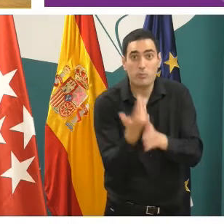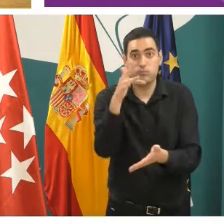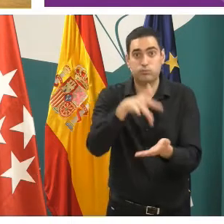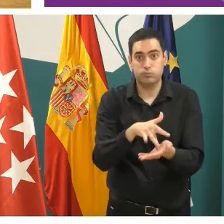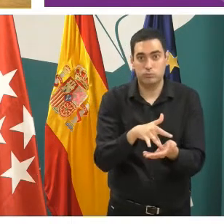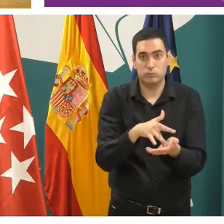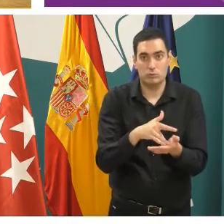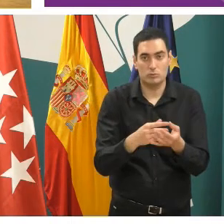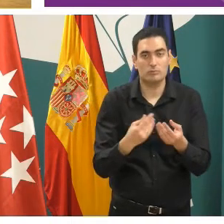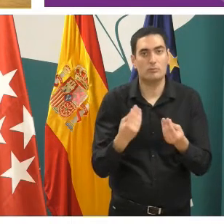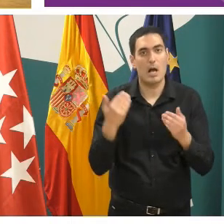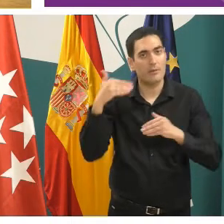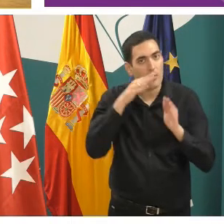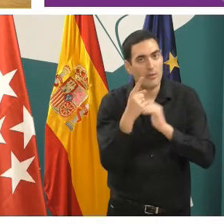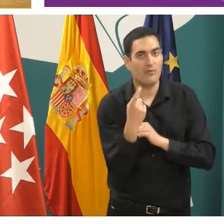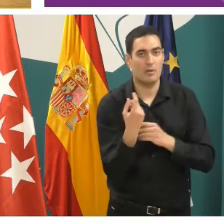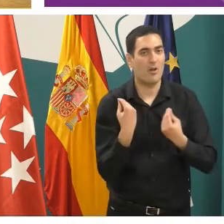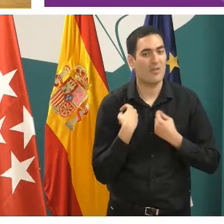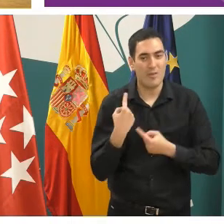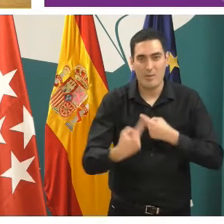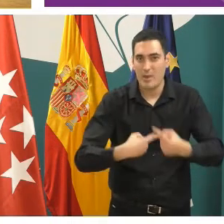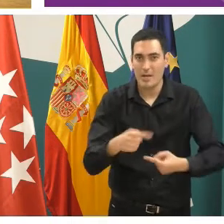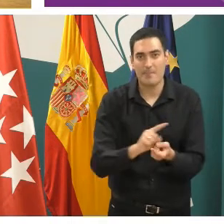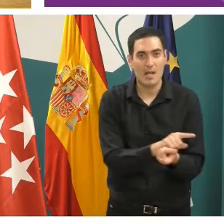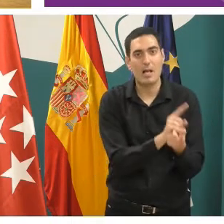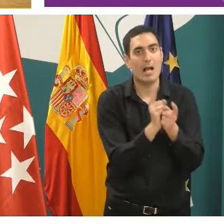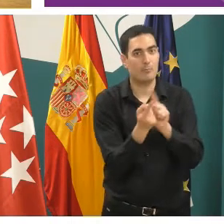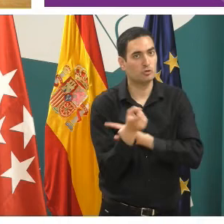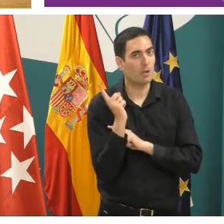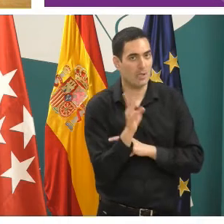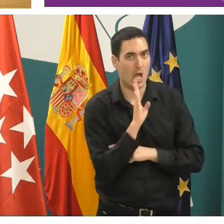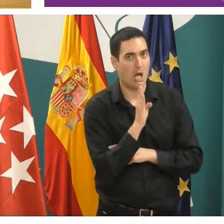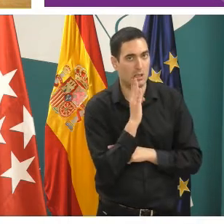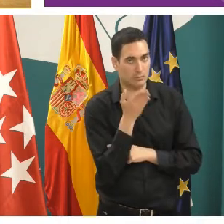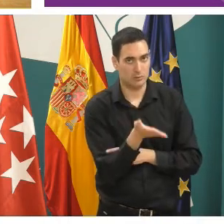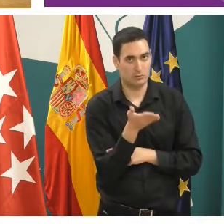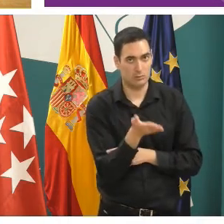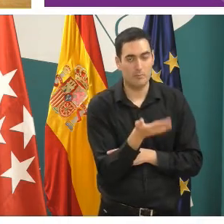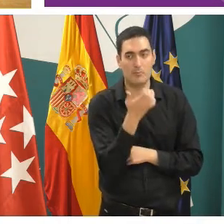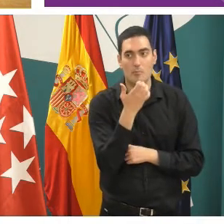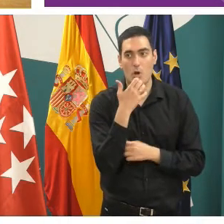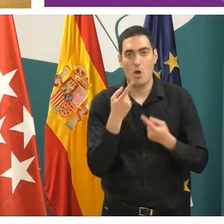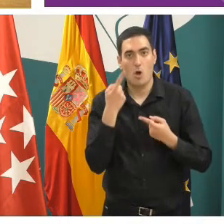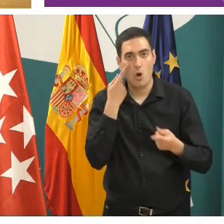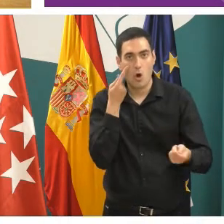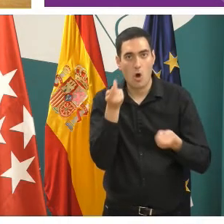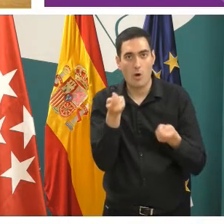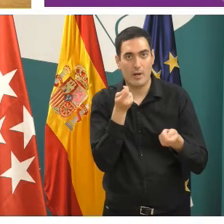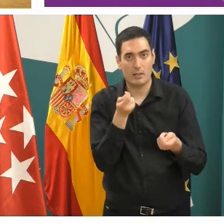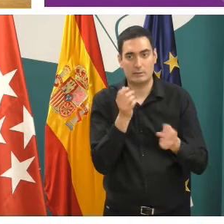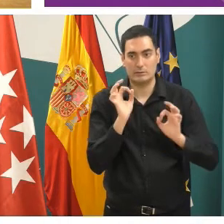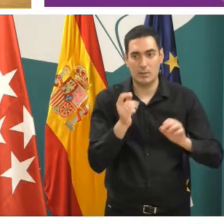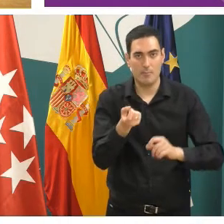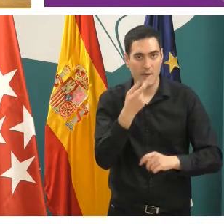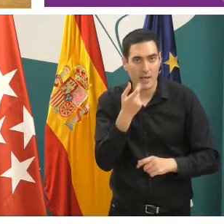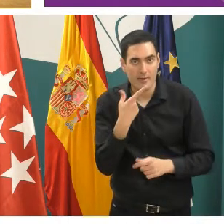y su vida diaria, simplemente solo con ese cambio, ¿no? Si además esos especialistas se coordinan y coordinan, por ejemplo, la medicación,